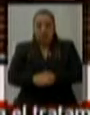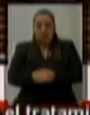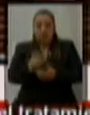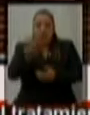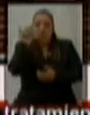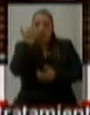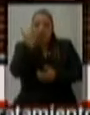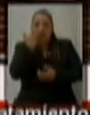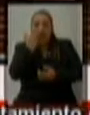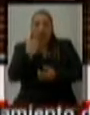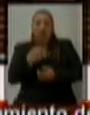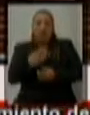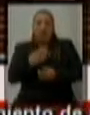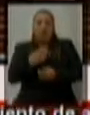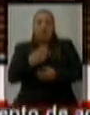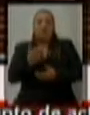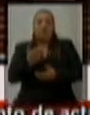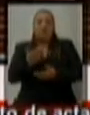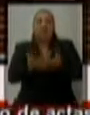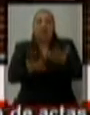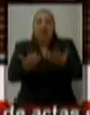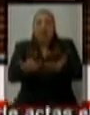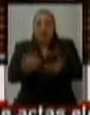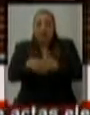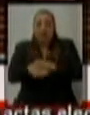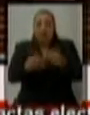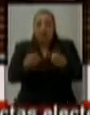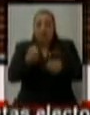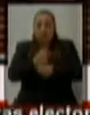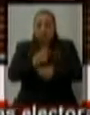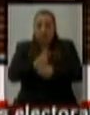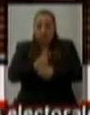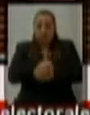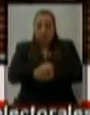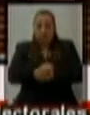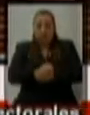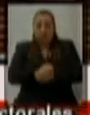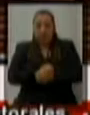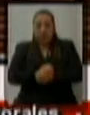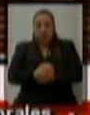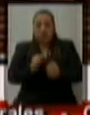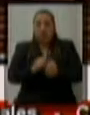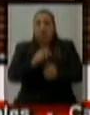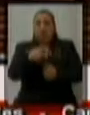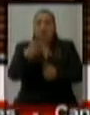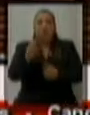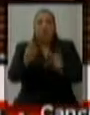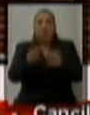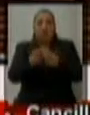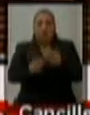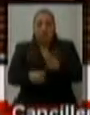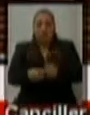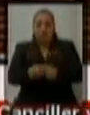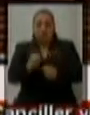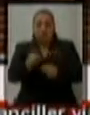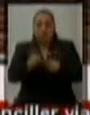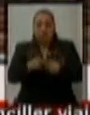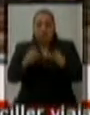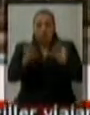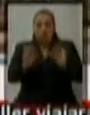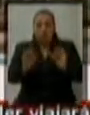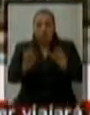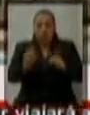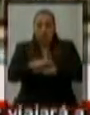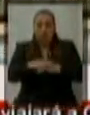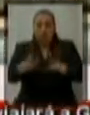antigüedad, de sus bondades y de cómo trabaja el Parlamento con sus 120 legisladores. Este es el ambiente justamente